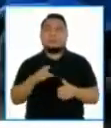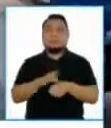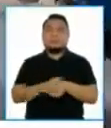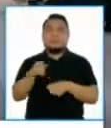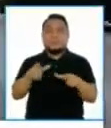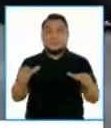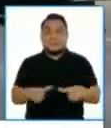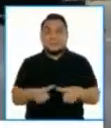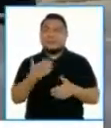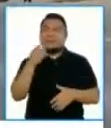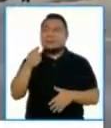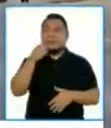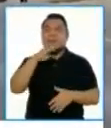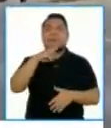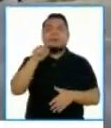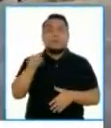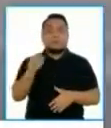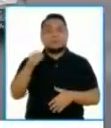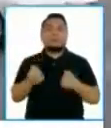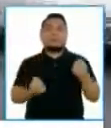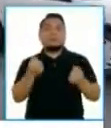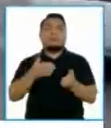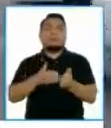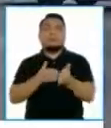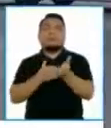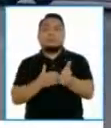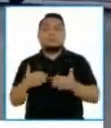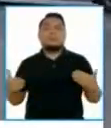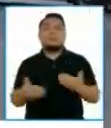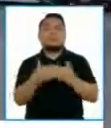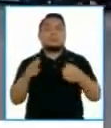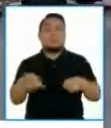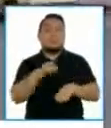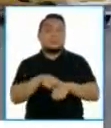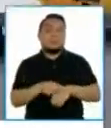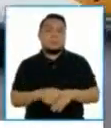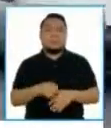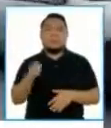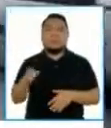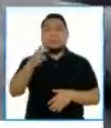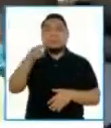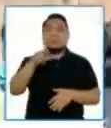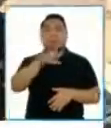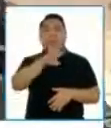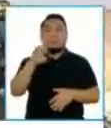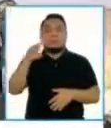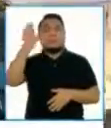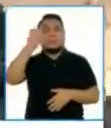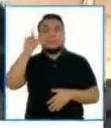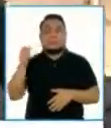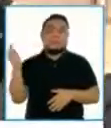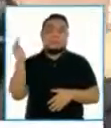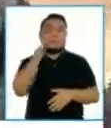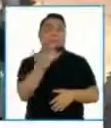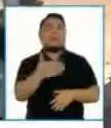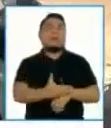temprano, en el sector denominado Barrio Chino, buses interprovinciales transitan con total normalidad. Los 1.400 policías que se